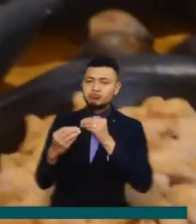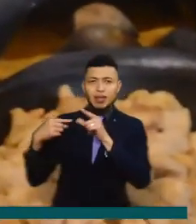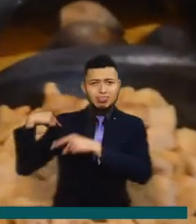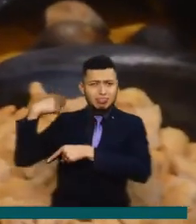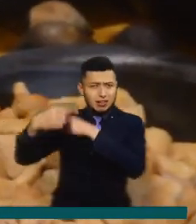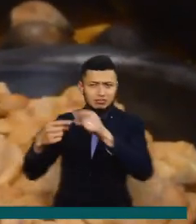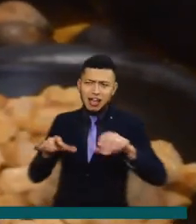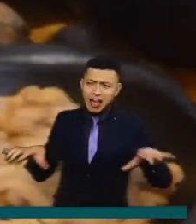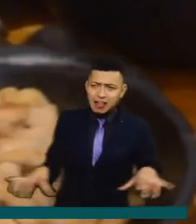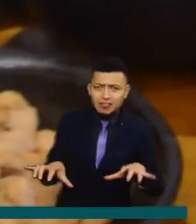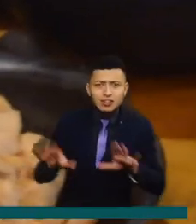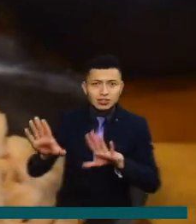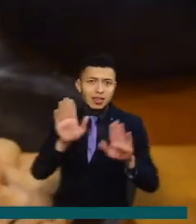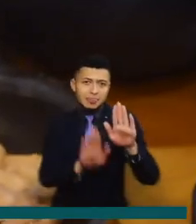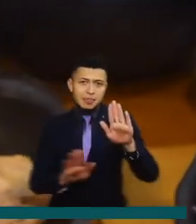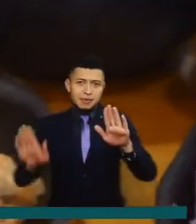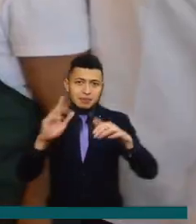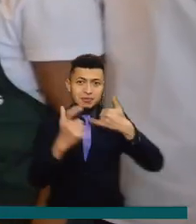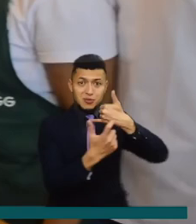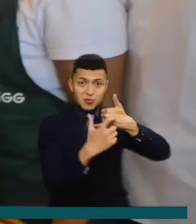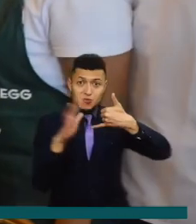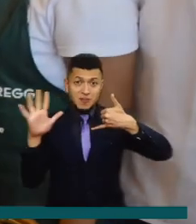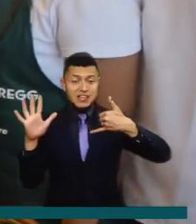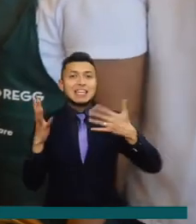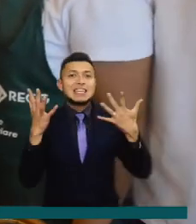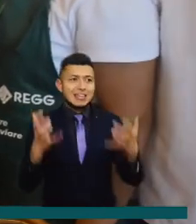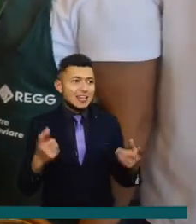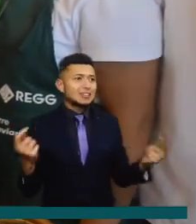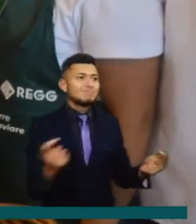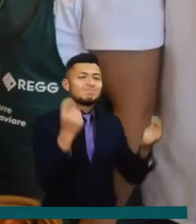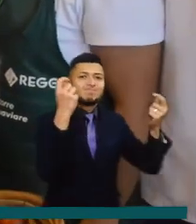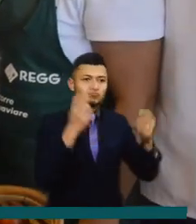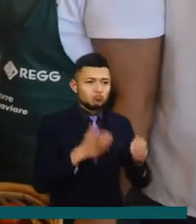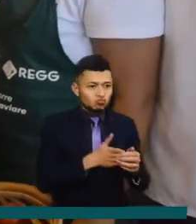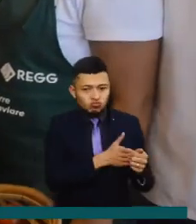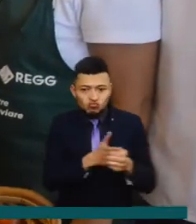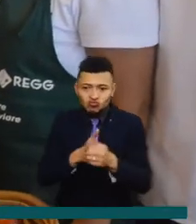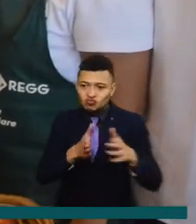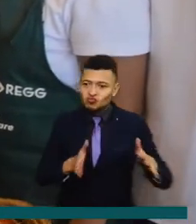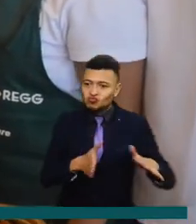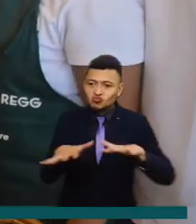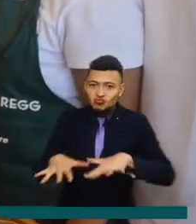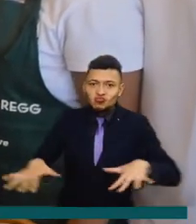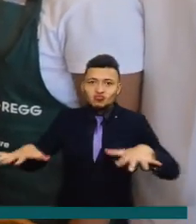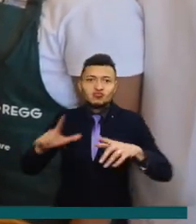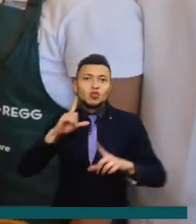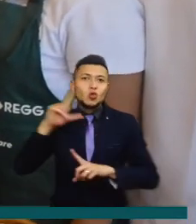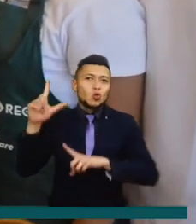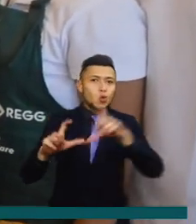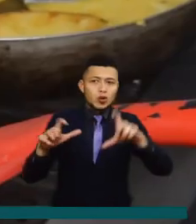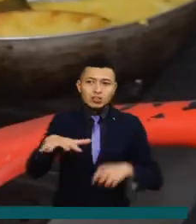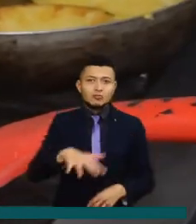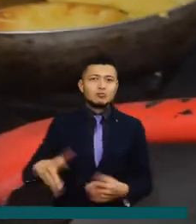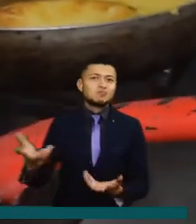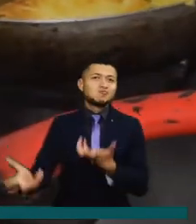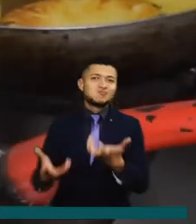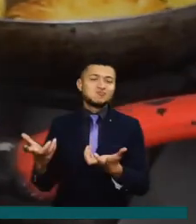tradicional y otras actividades, el departamento de Guaviare quiere impulsar una ruta gastronómica que fortalezca el turismo en la región.